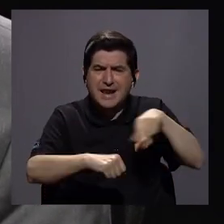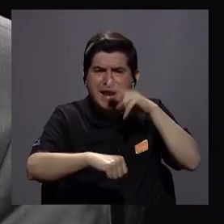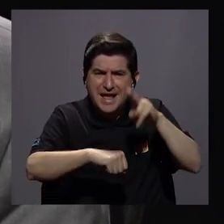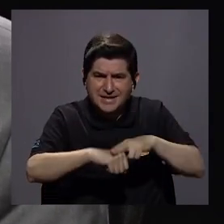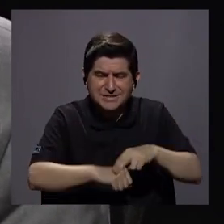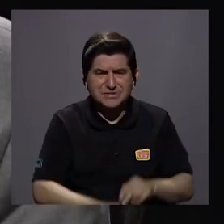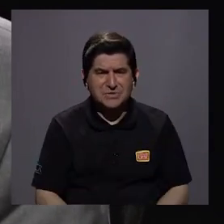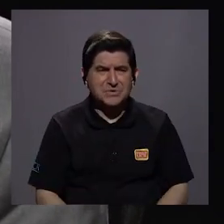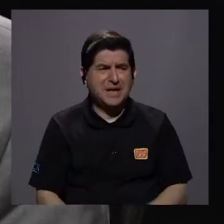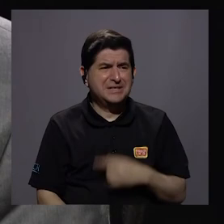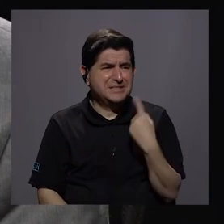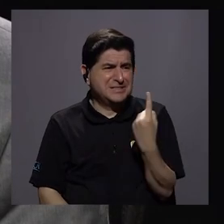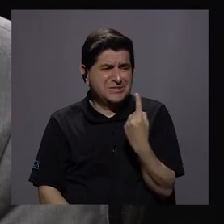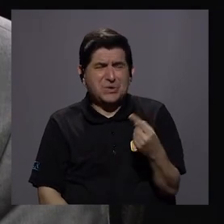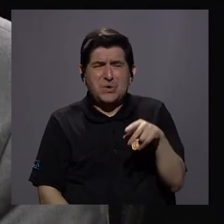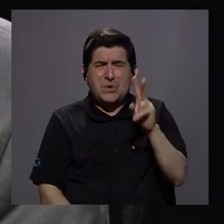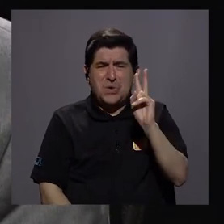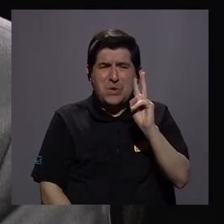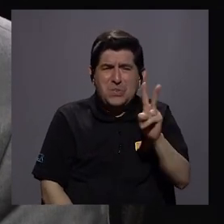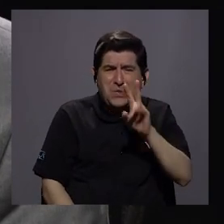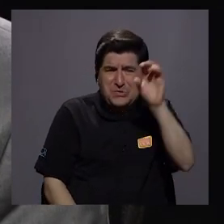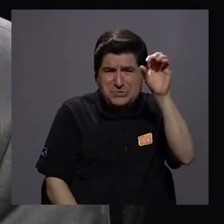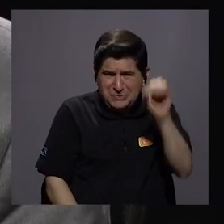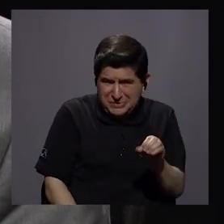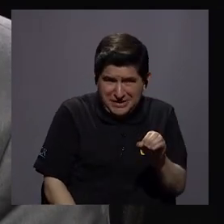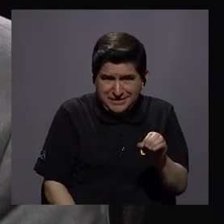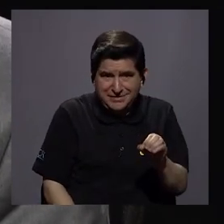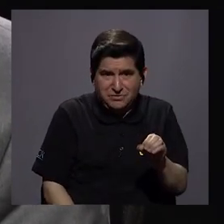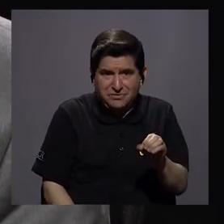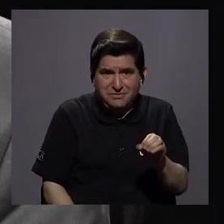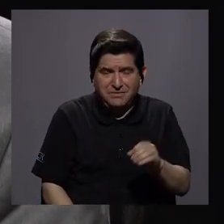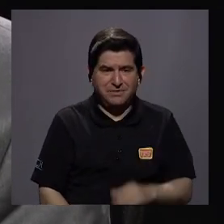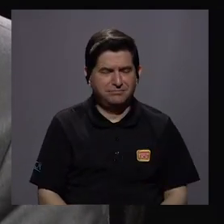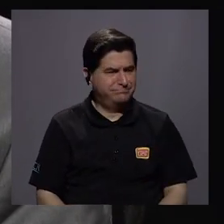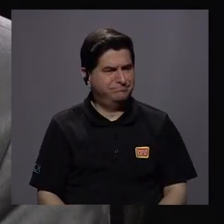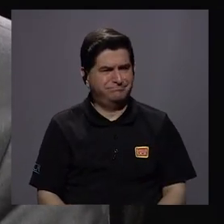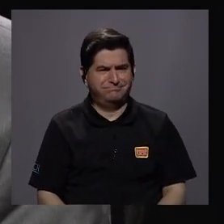nacional de apenas el 2%,